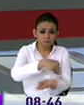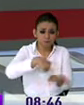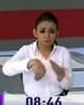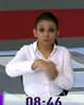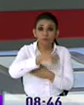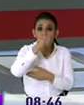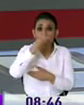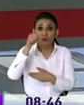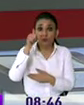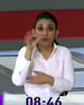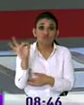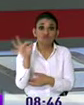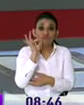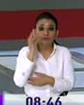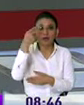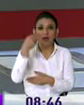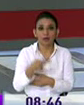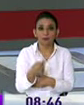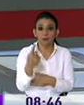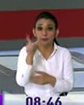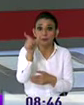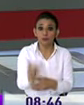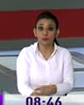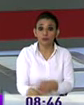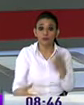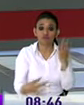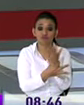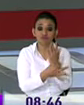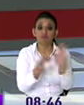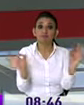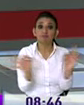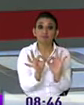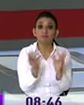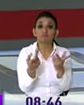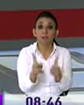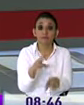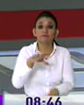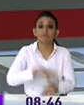marihuana. Además, se detuvo un ciudadano que portaba un grillete electrónico. Veamos.